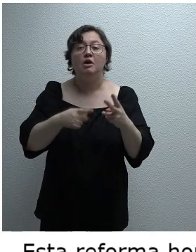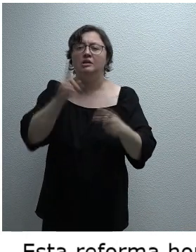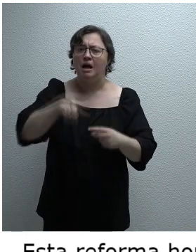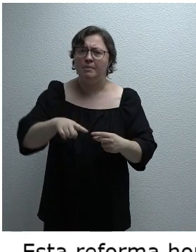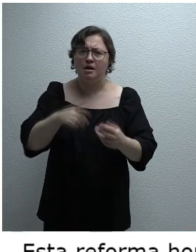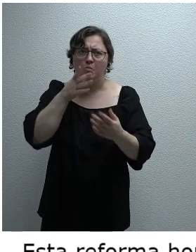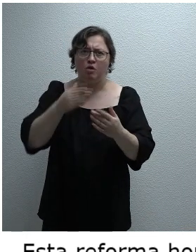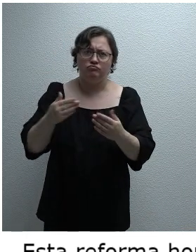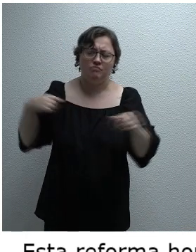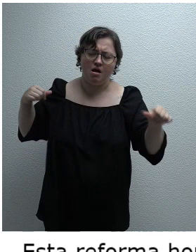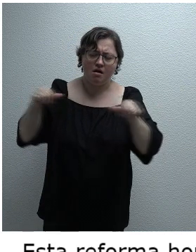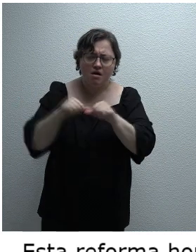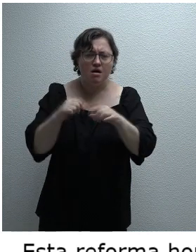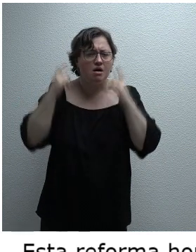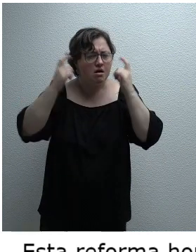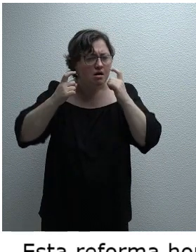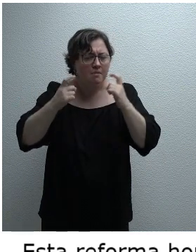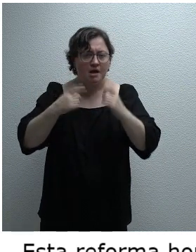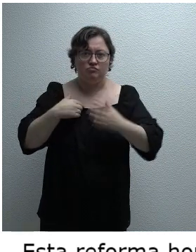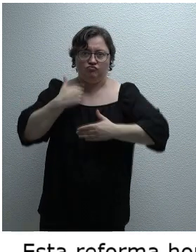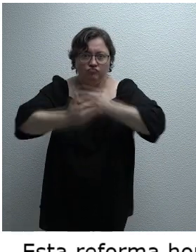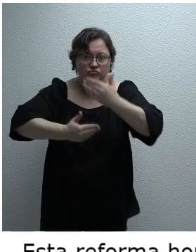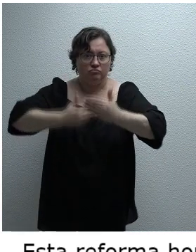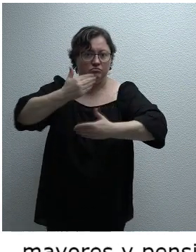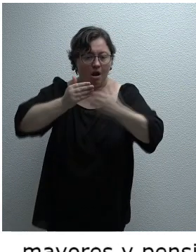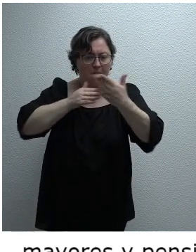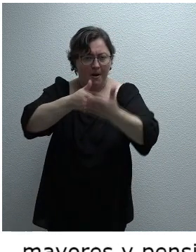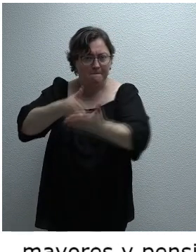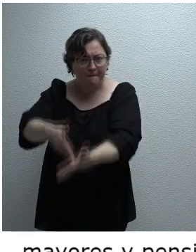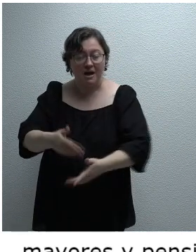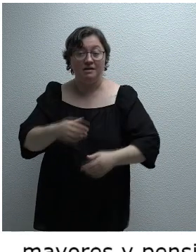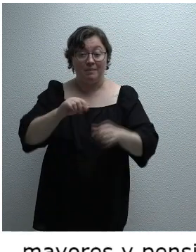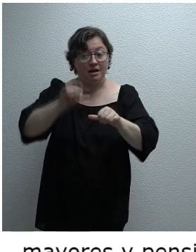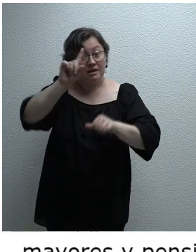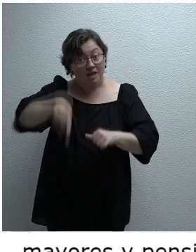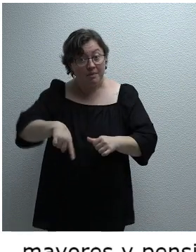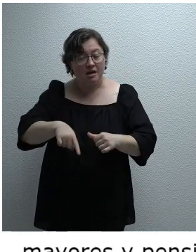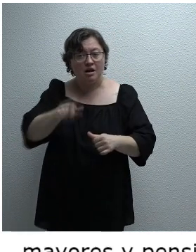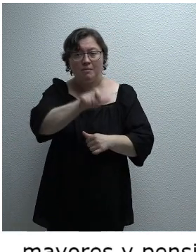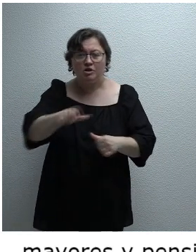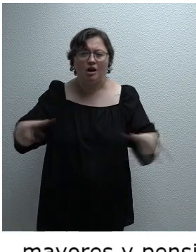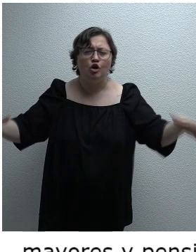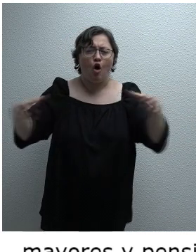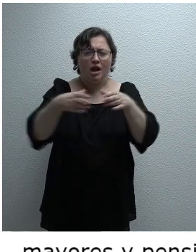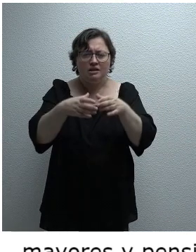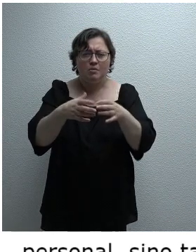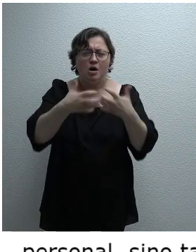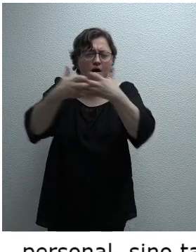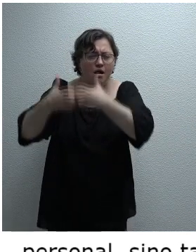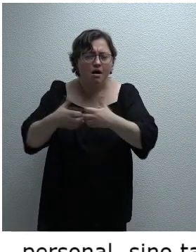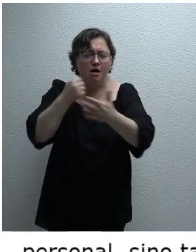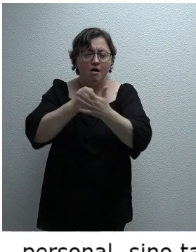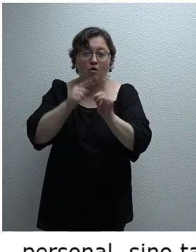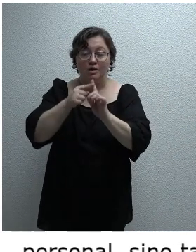casos de esfuerzo y superación personal, sino también a colectivos que han luchado en defensa de los derechos sociales y de los